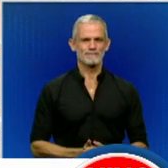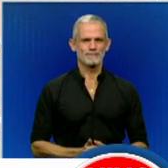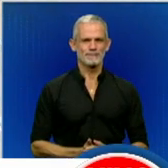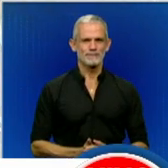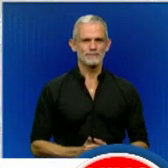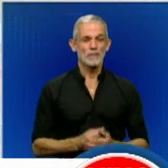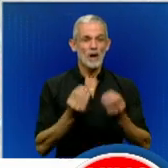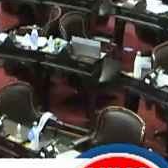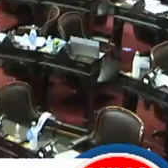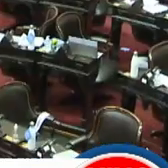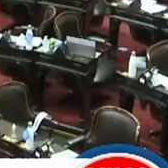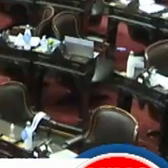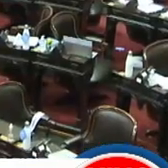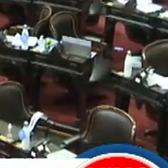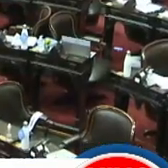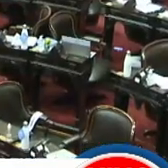muchas gracias diputado